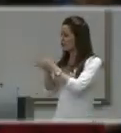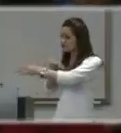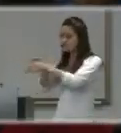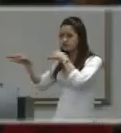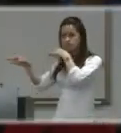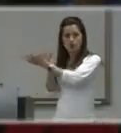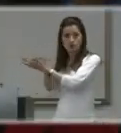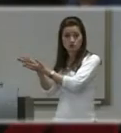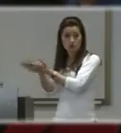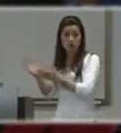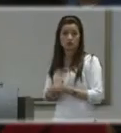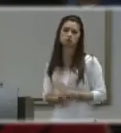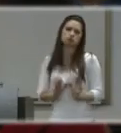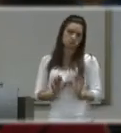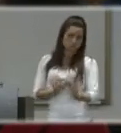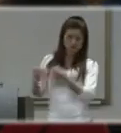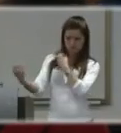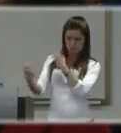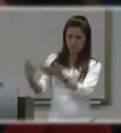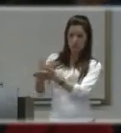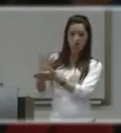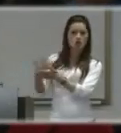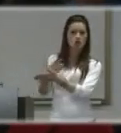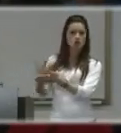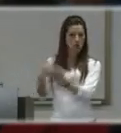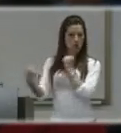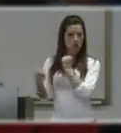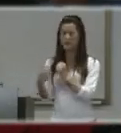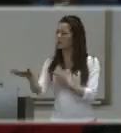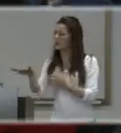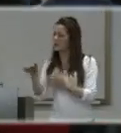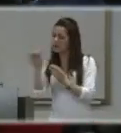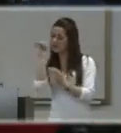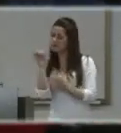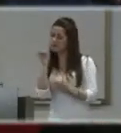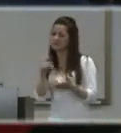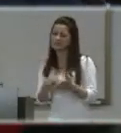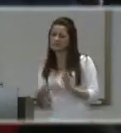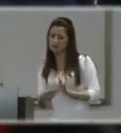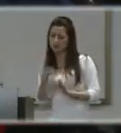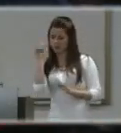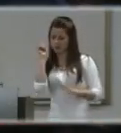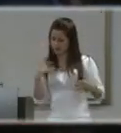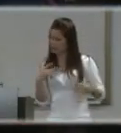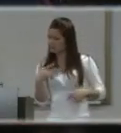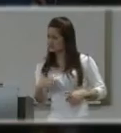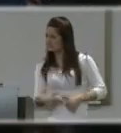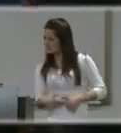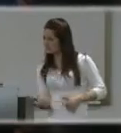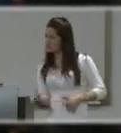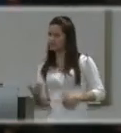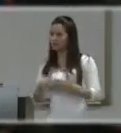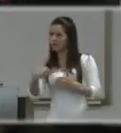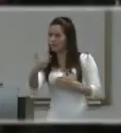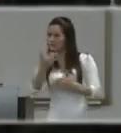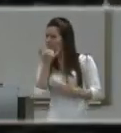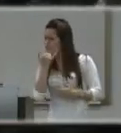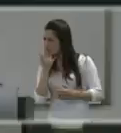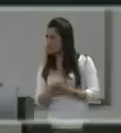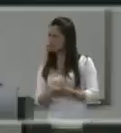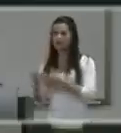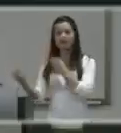por un lado, podría ser como acompañamiento de qué significa embarazarse, cómo se siente, qué va a pasar, qué implica